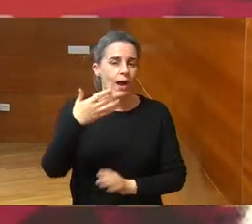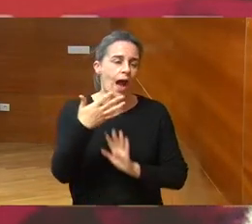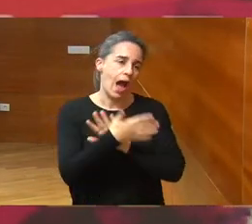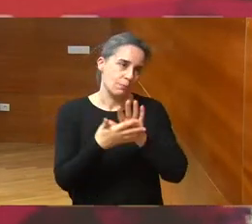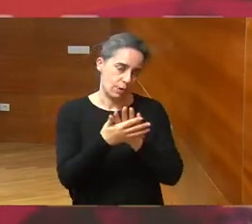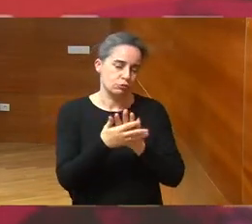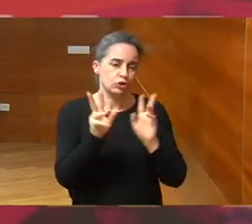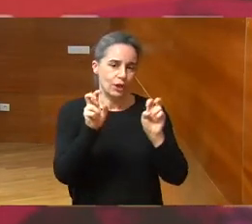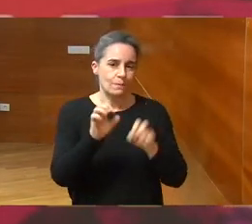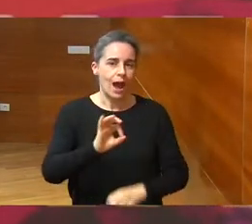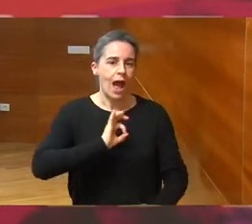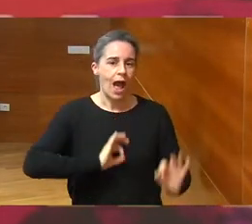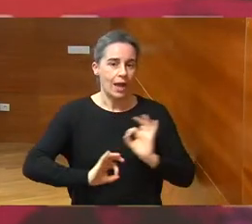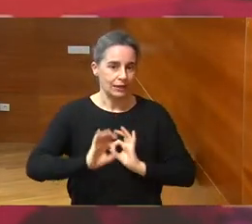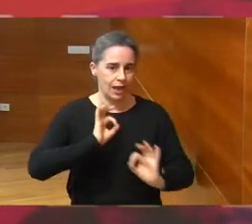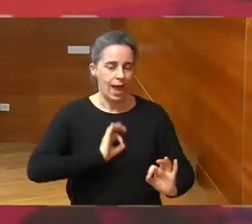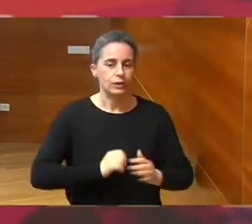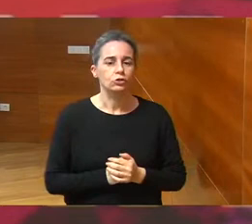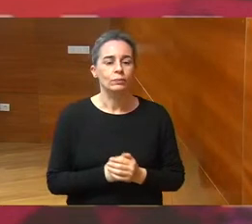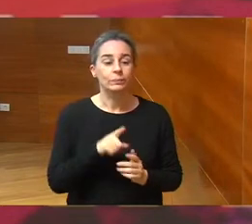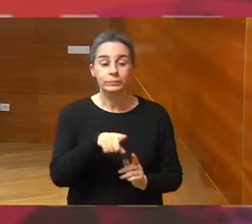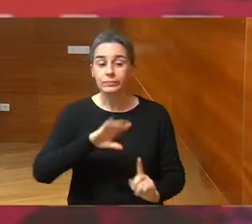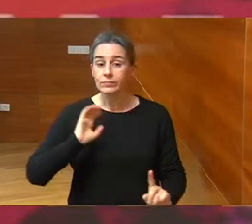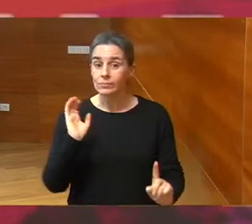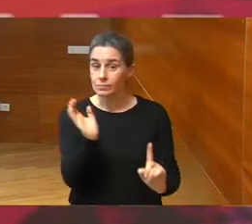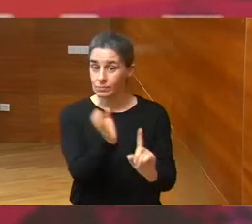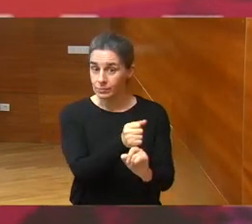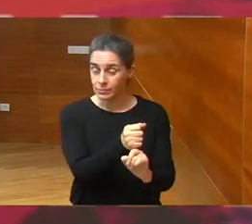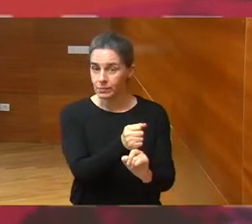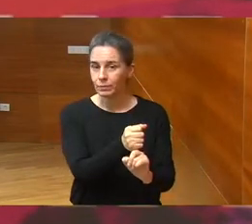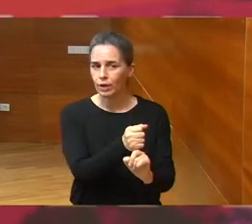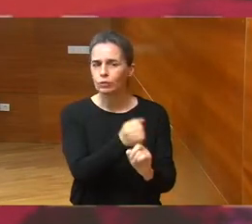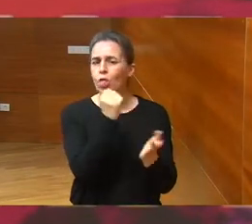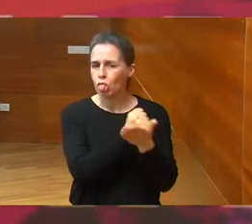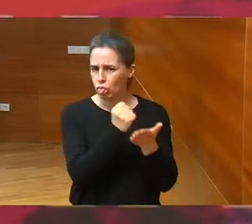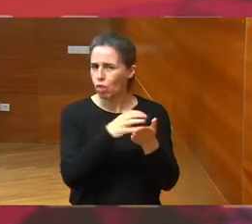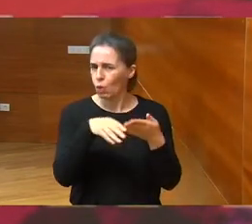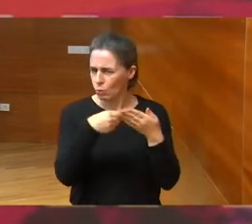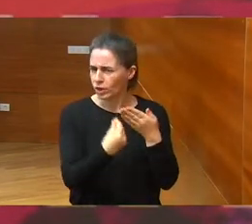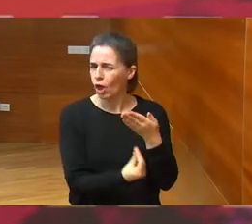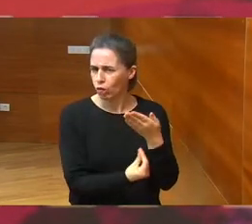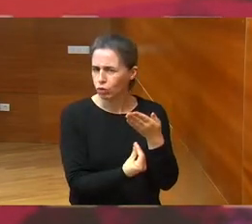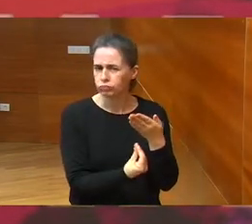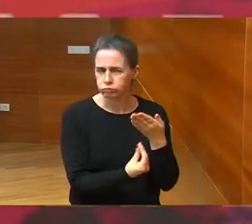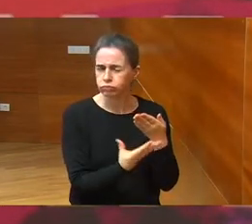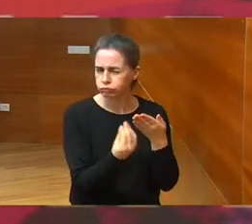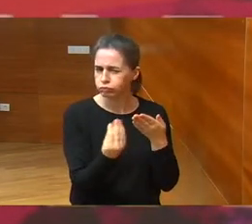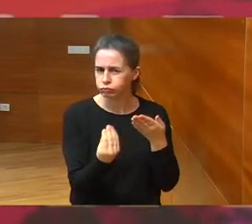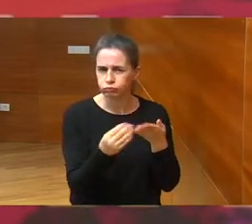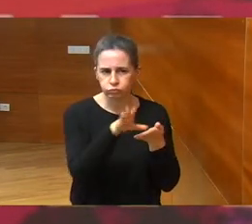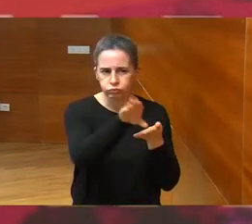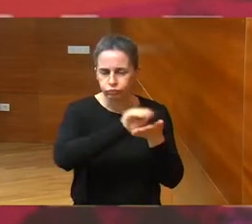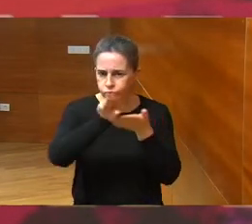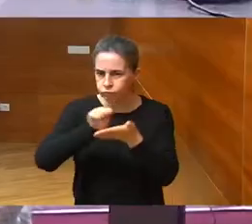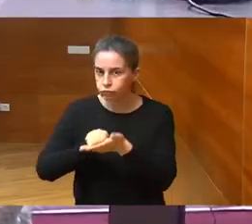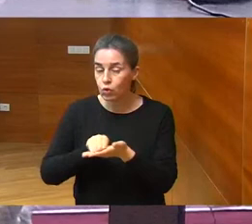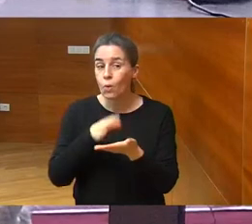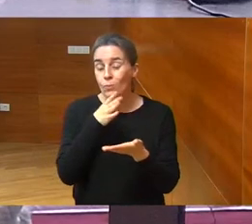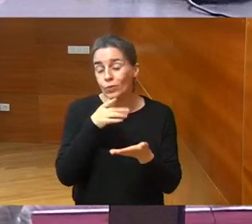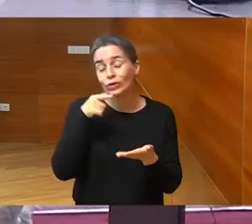teatro ahí encontramos más documentación Por así decirlo porque se facía